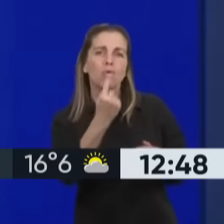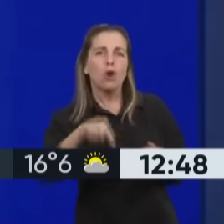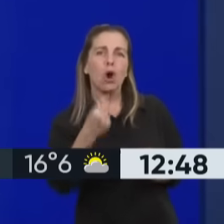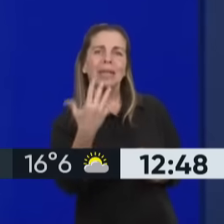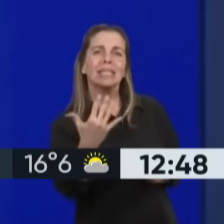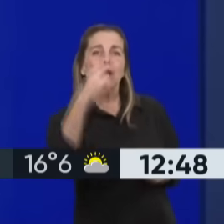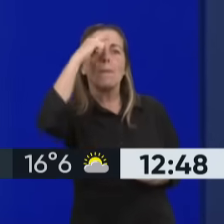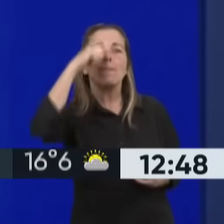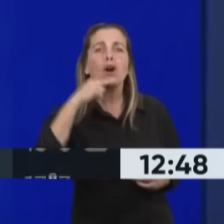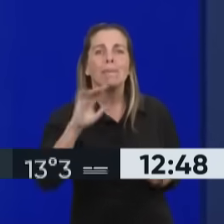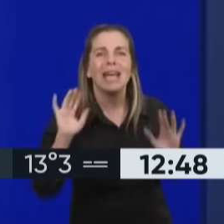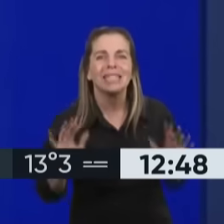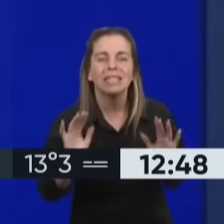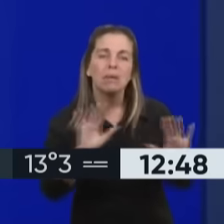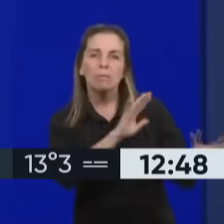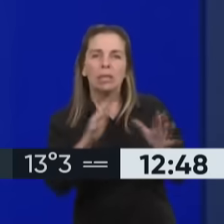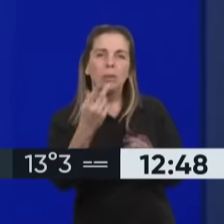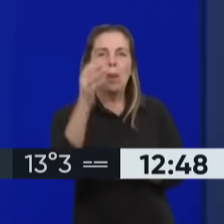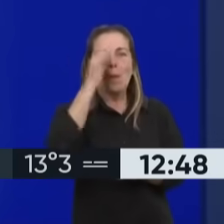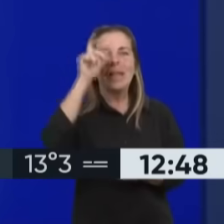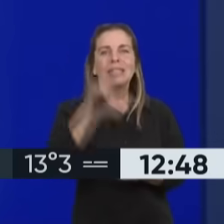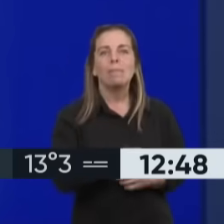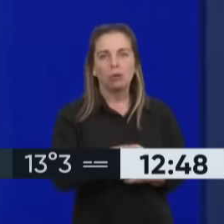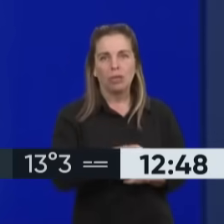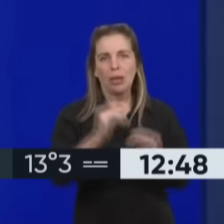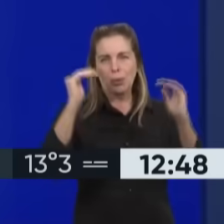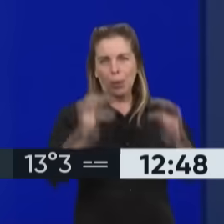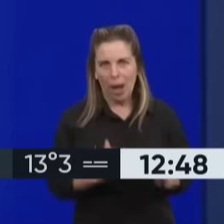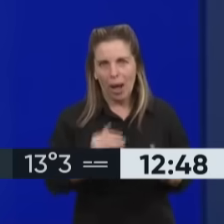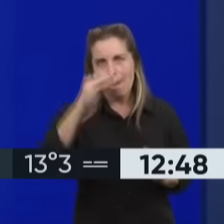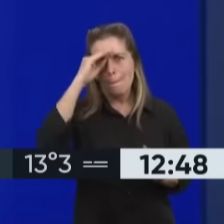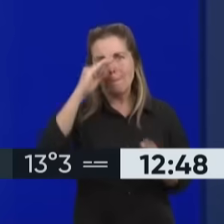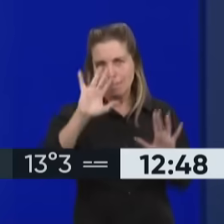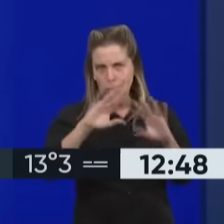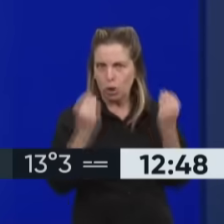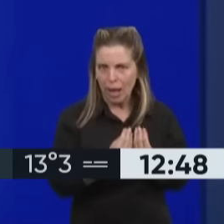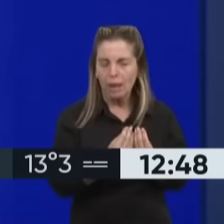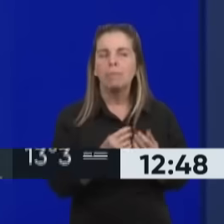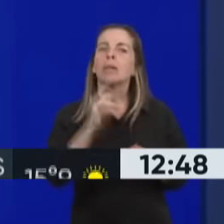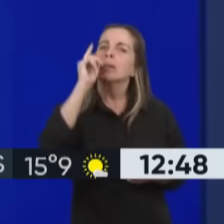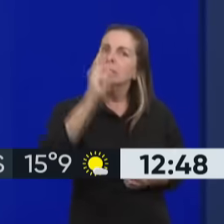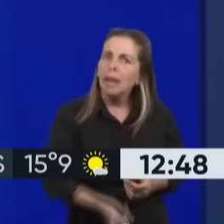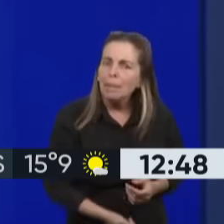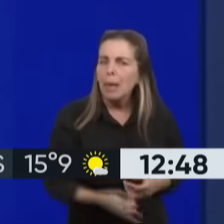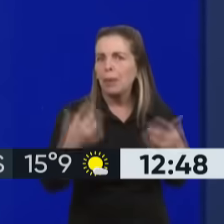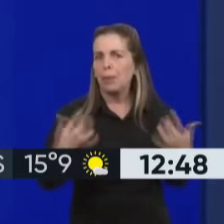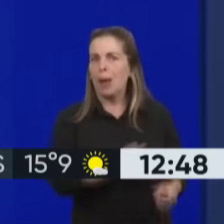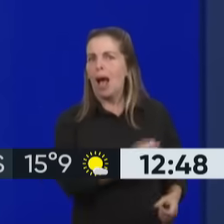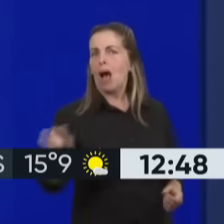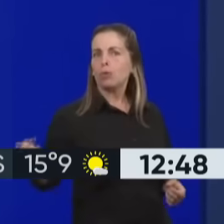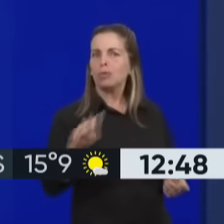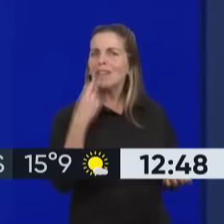es decir, niveles del 20%. No solo eso, hicimos el ajuste fiscal más grande de la historia de la